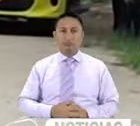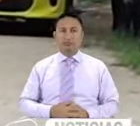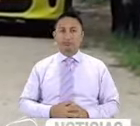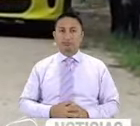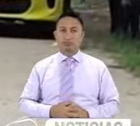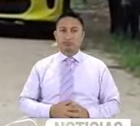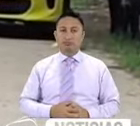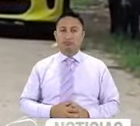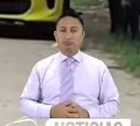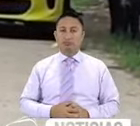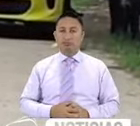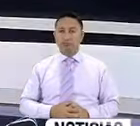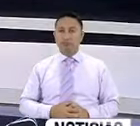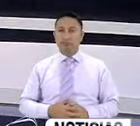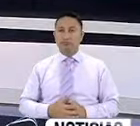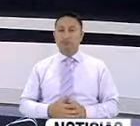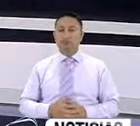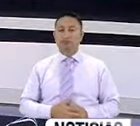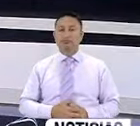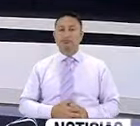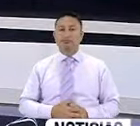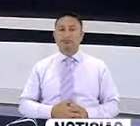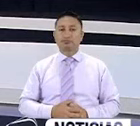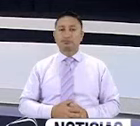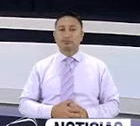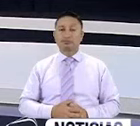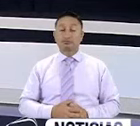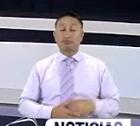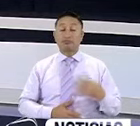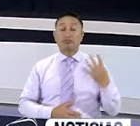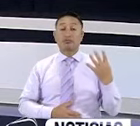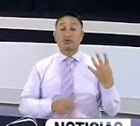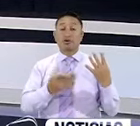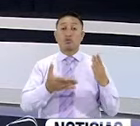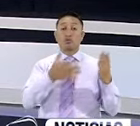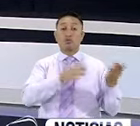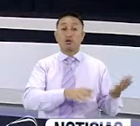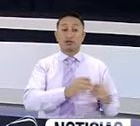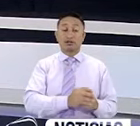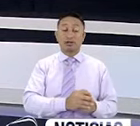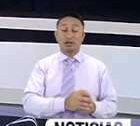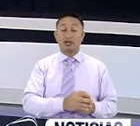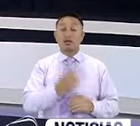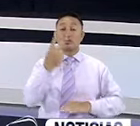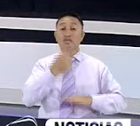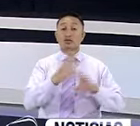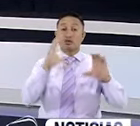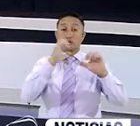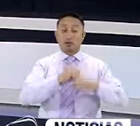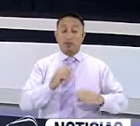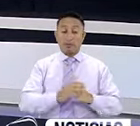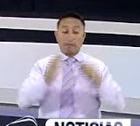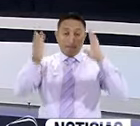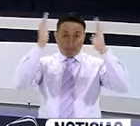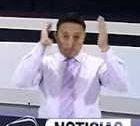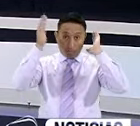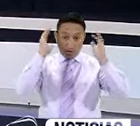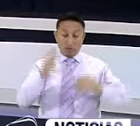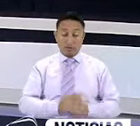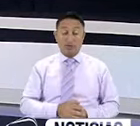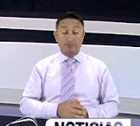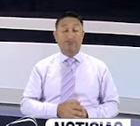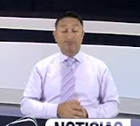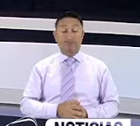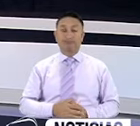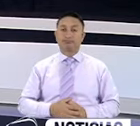Ceballos. 4 muertes violentas en 2 noches seguidas se registraron en Babahoyo, capital de la provincia de Los Ríos.